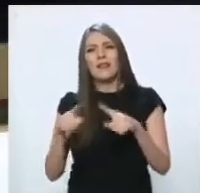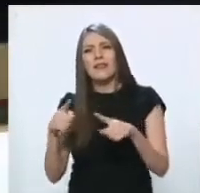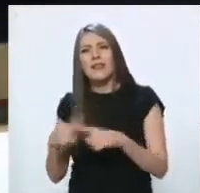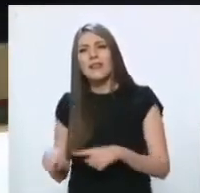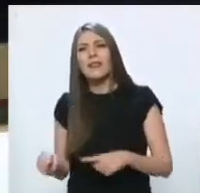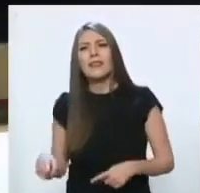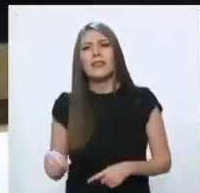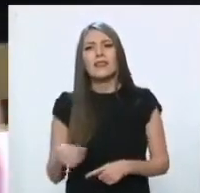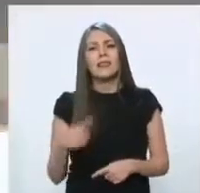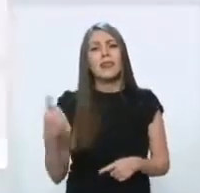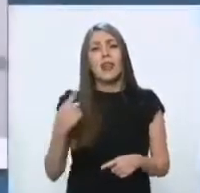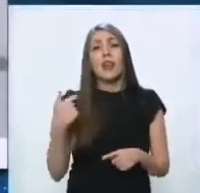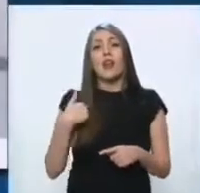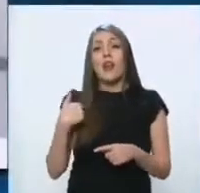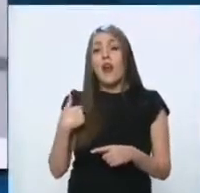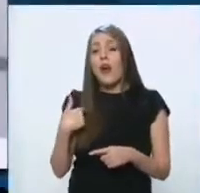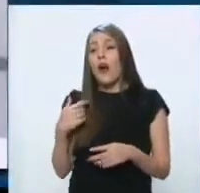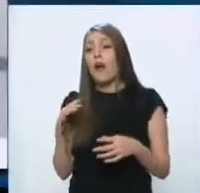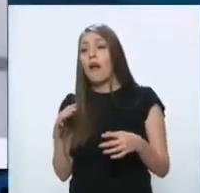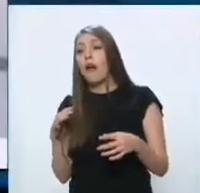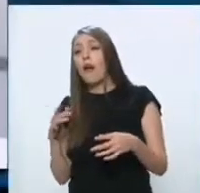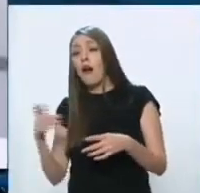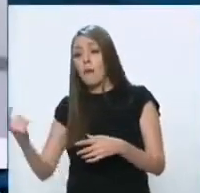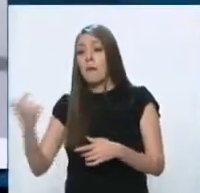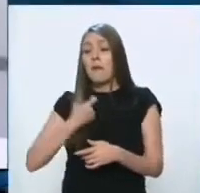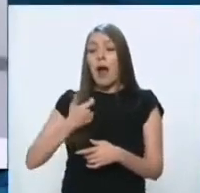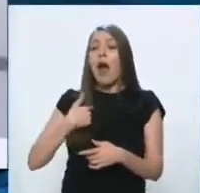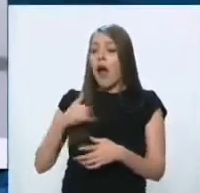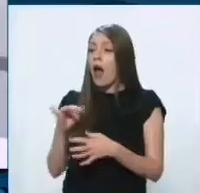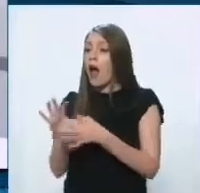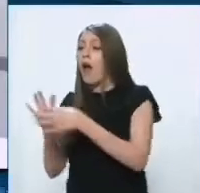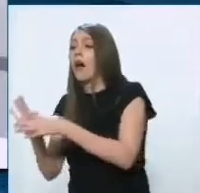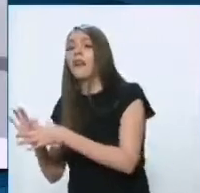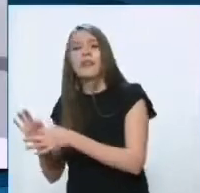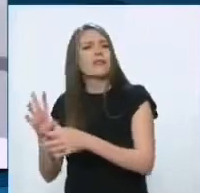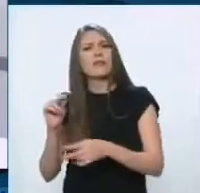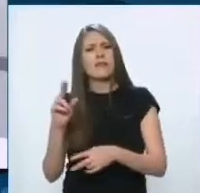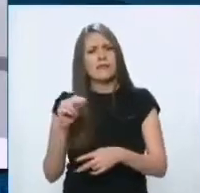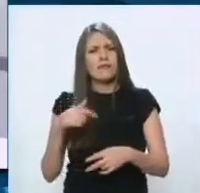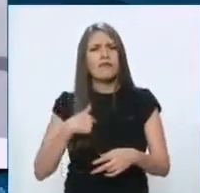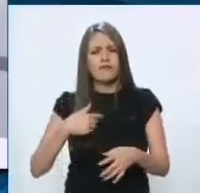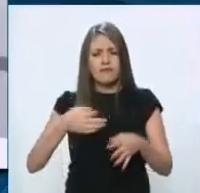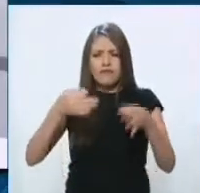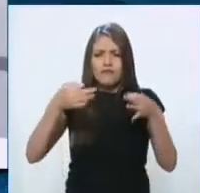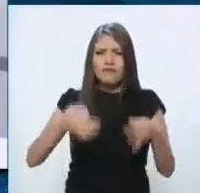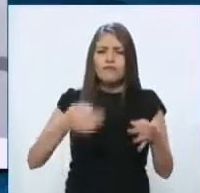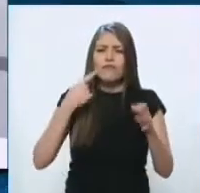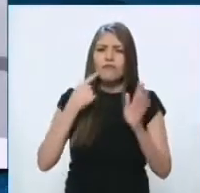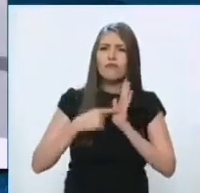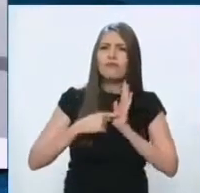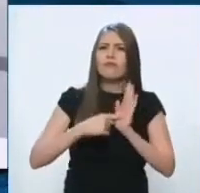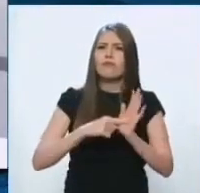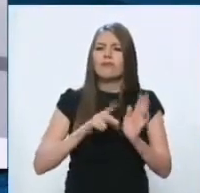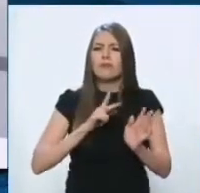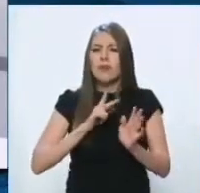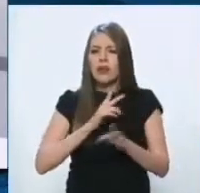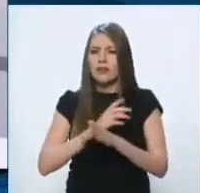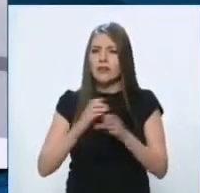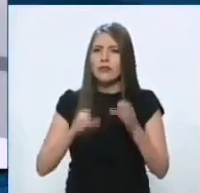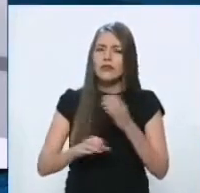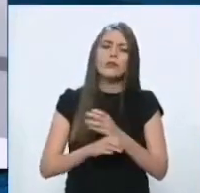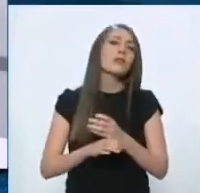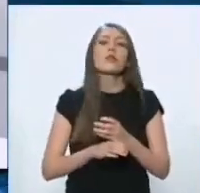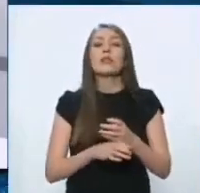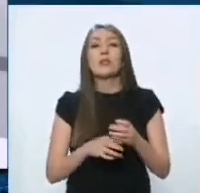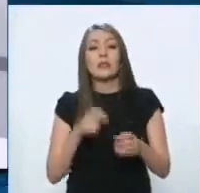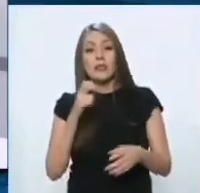chayotero y que me vendo, no, yo fundamento mis argumentos y podría demostrar que la transición